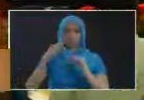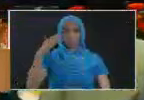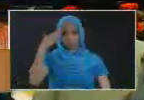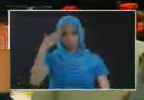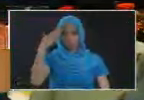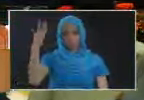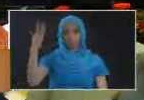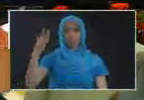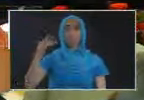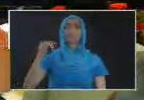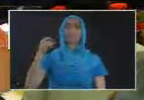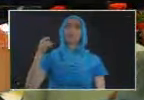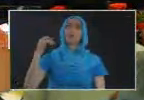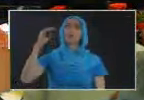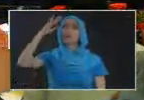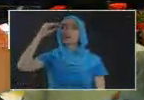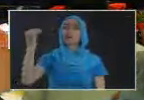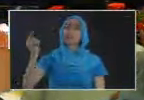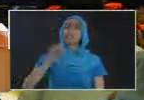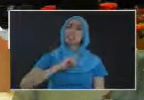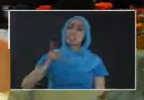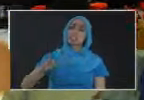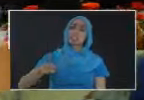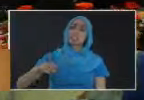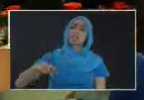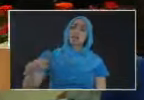Gracias en la forma que estás visitando a tu pueblo.